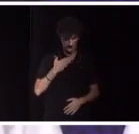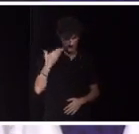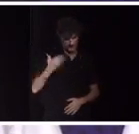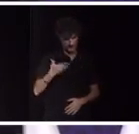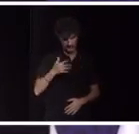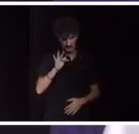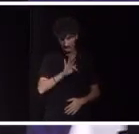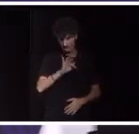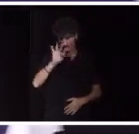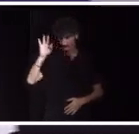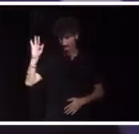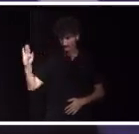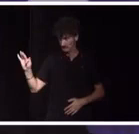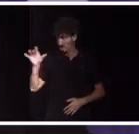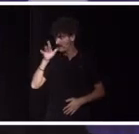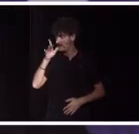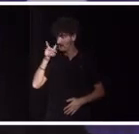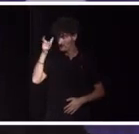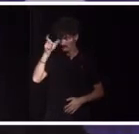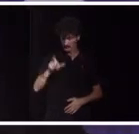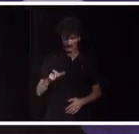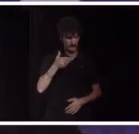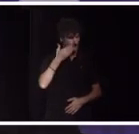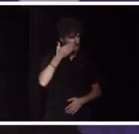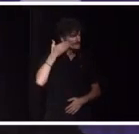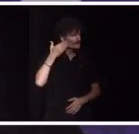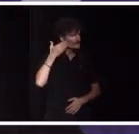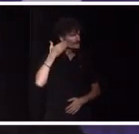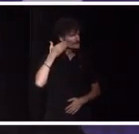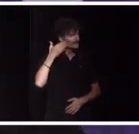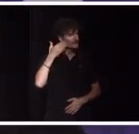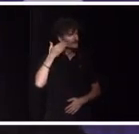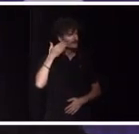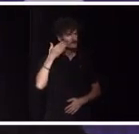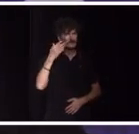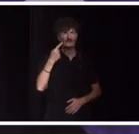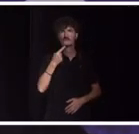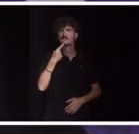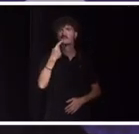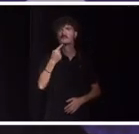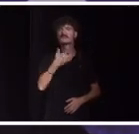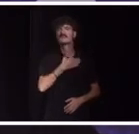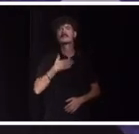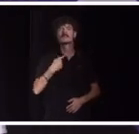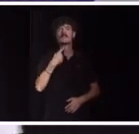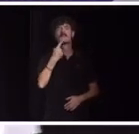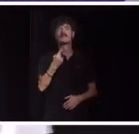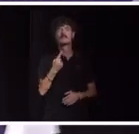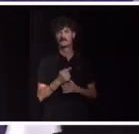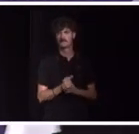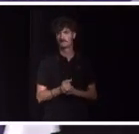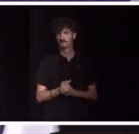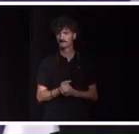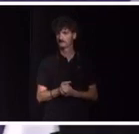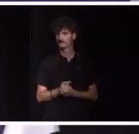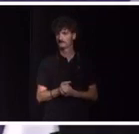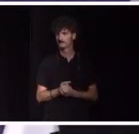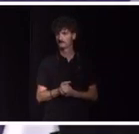la palabra a la persona que se la voy a dar ahora. Y hay algo que querría decir.